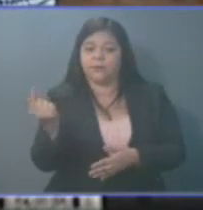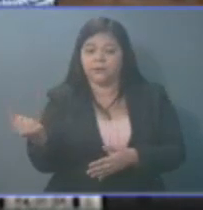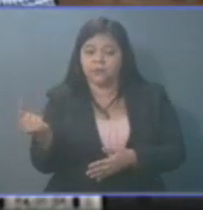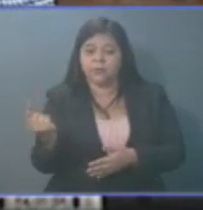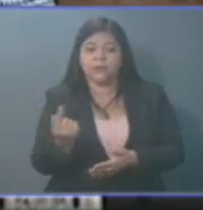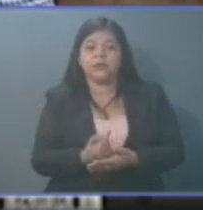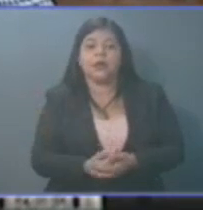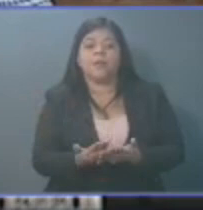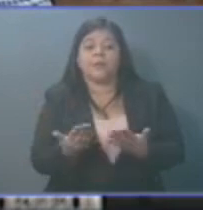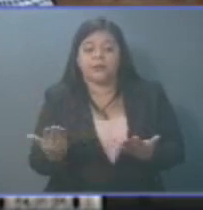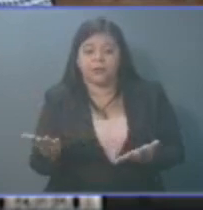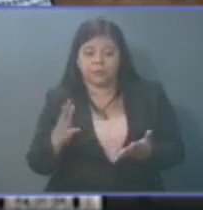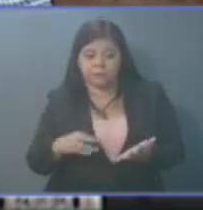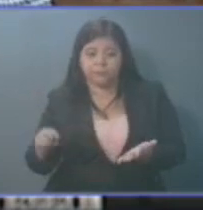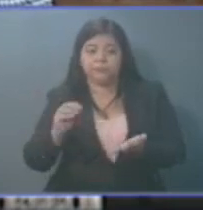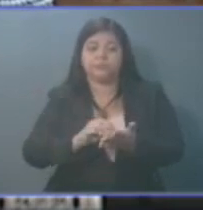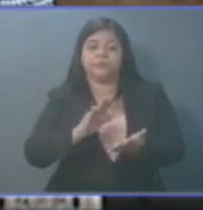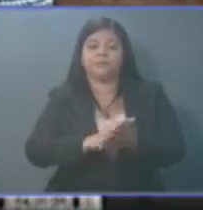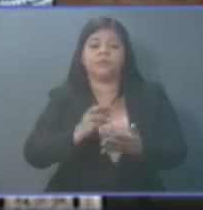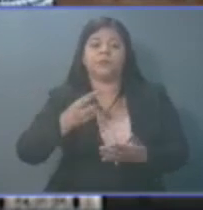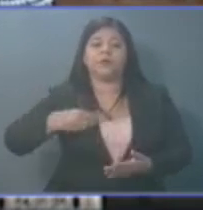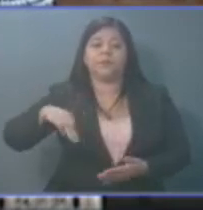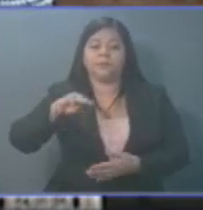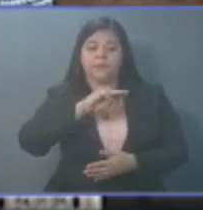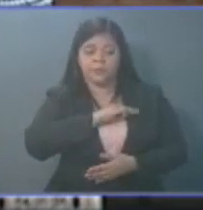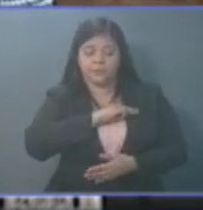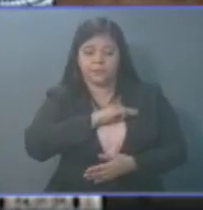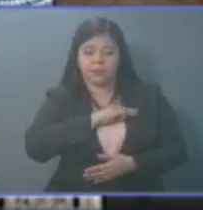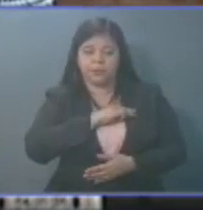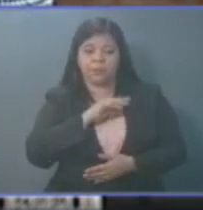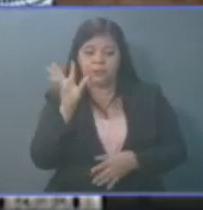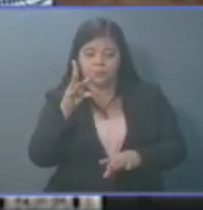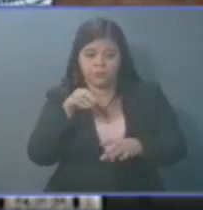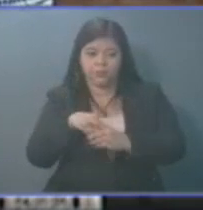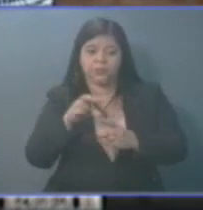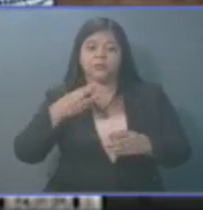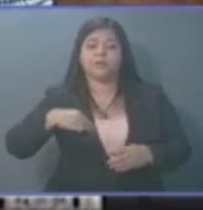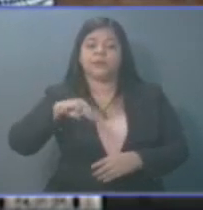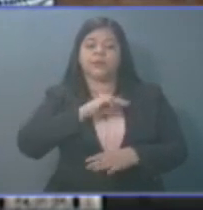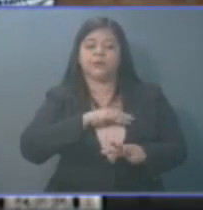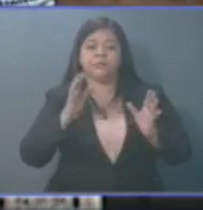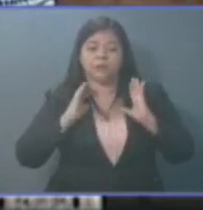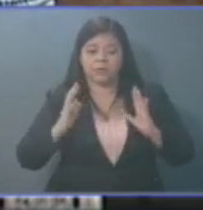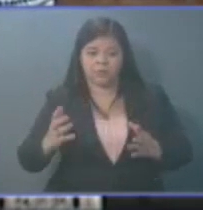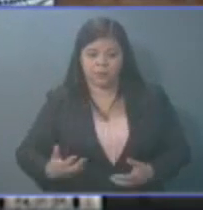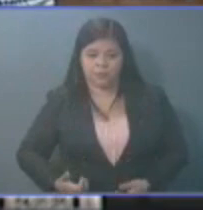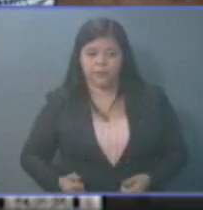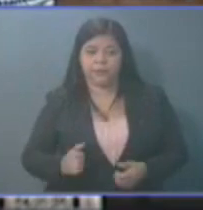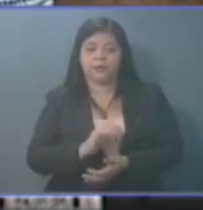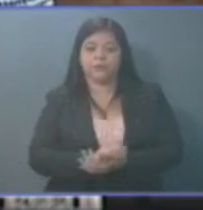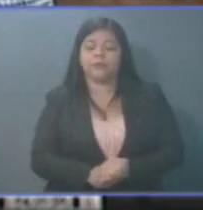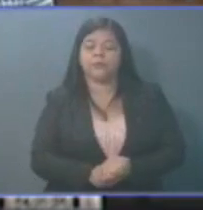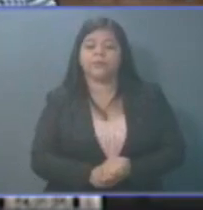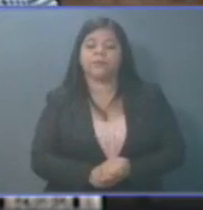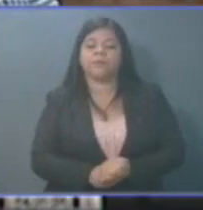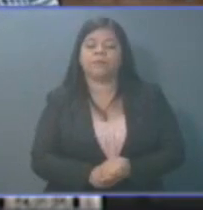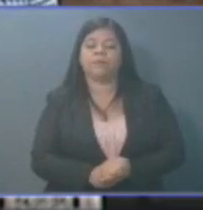excombatientes contempladas en el Ministerio de en el presupuesto del Ministerio de Gobernación y Desarrollo